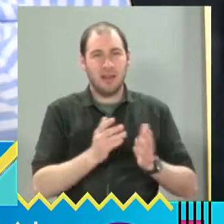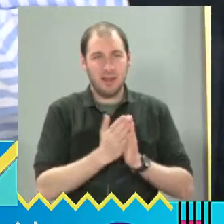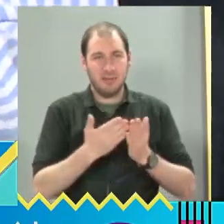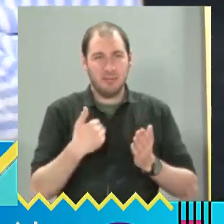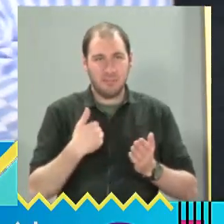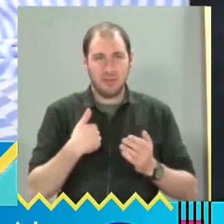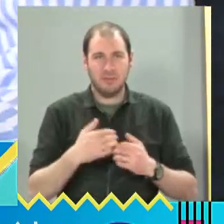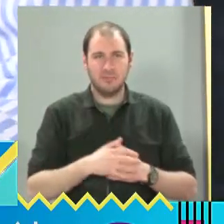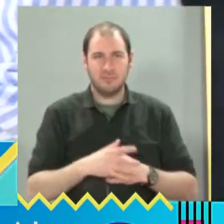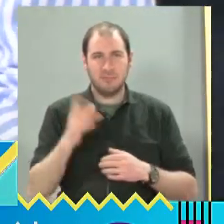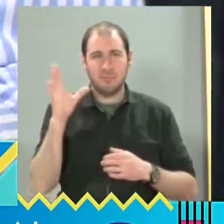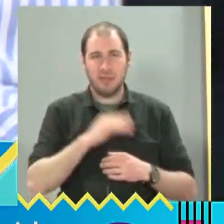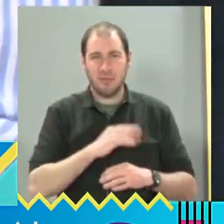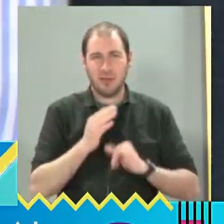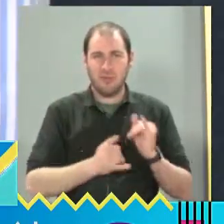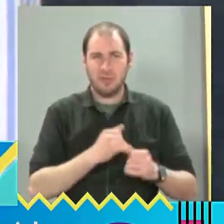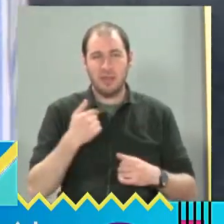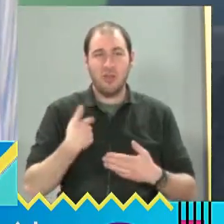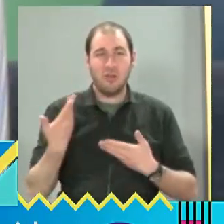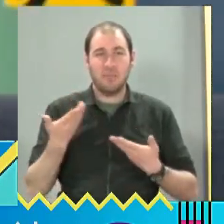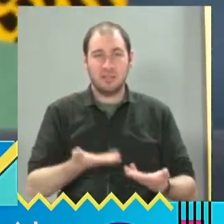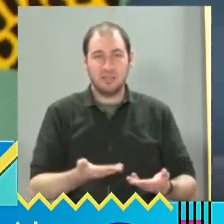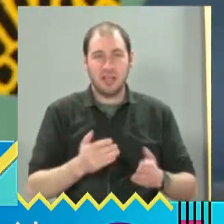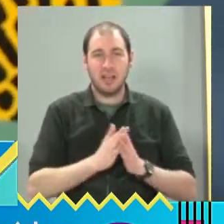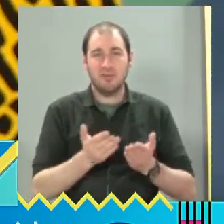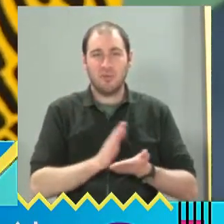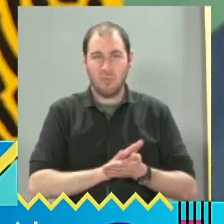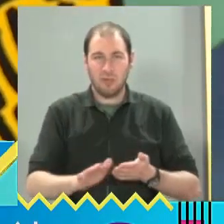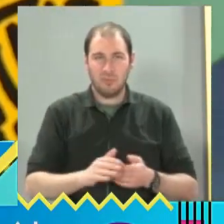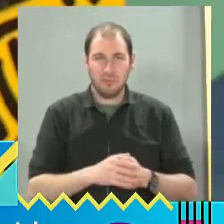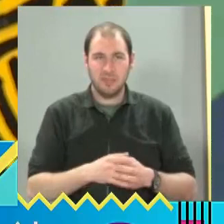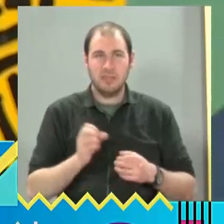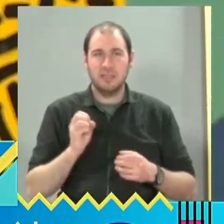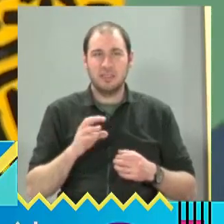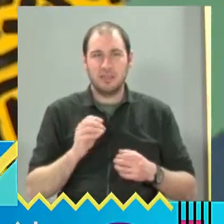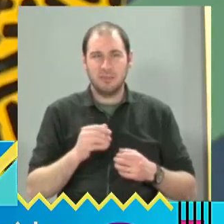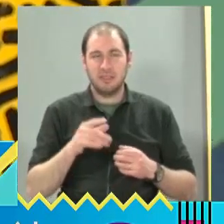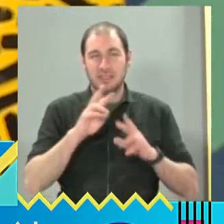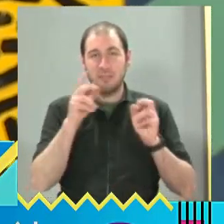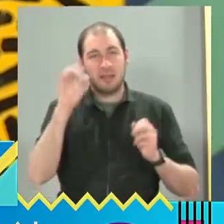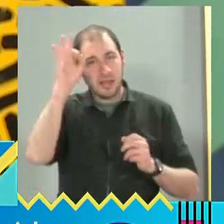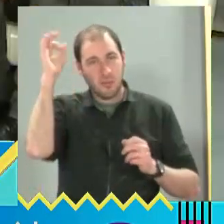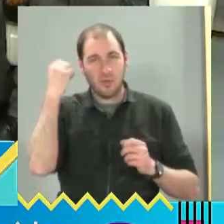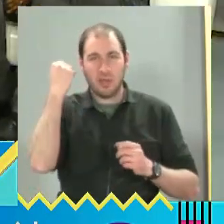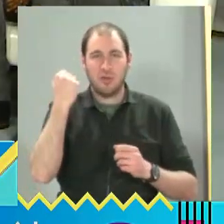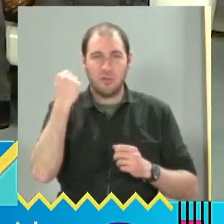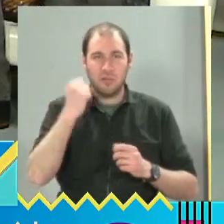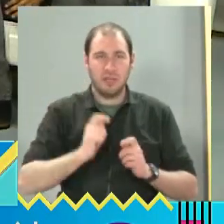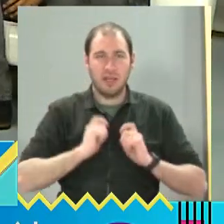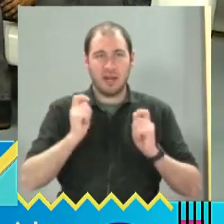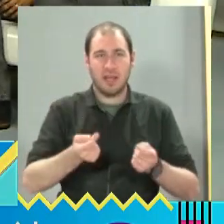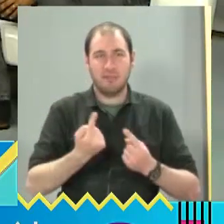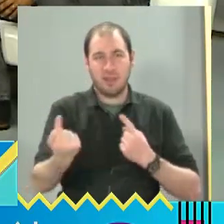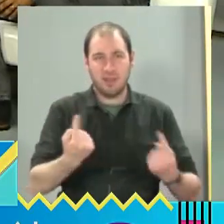mío. Me olvidé de comentar que estoy presentando un nuevo libro sobre neuroeconomía. Les